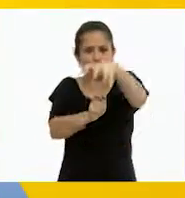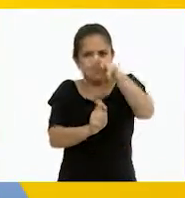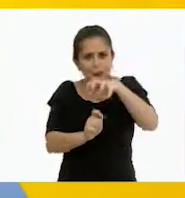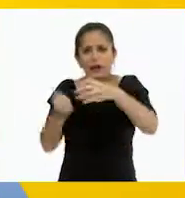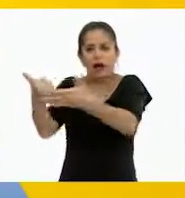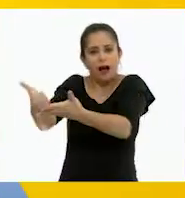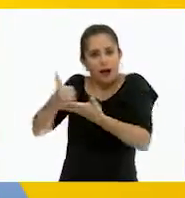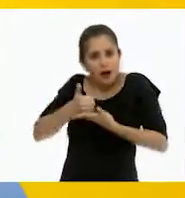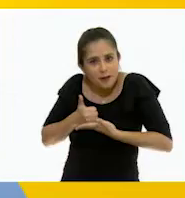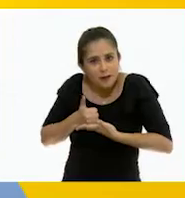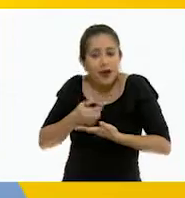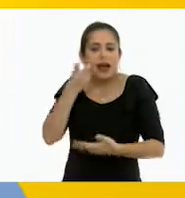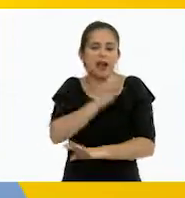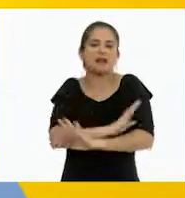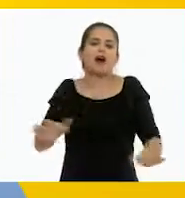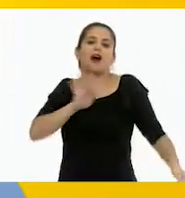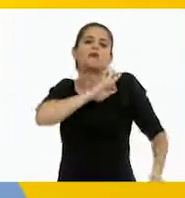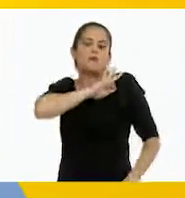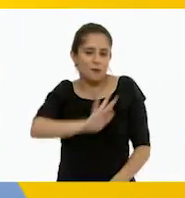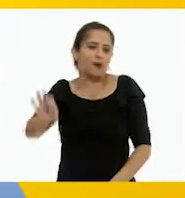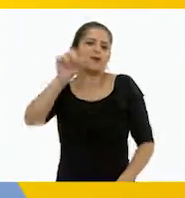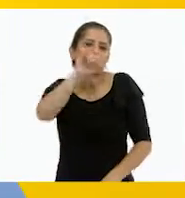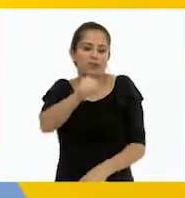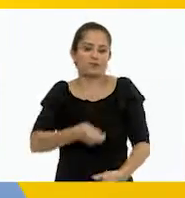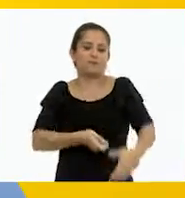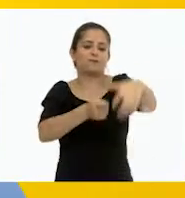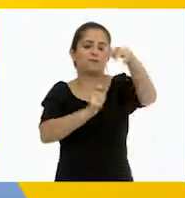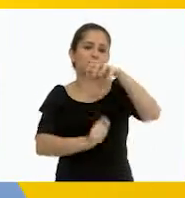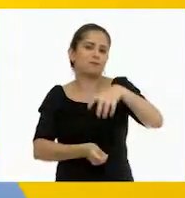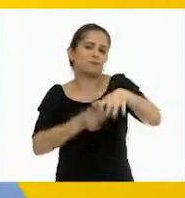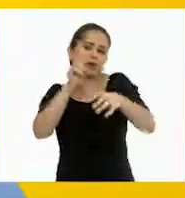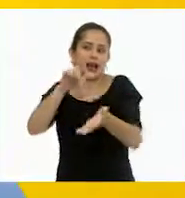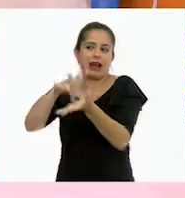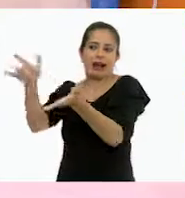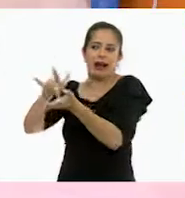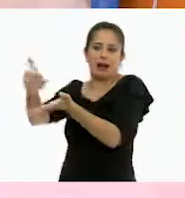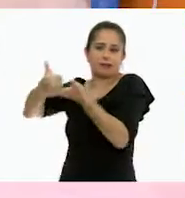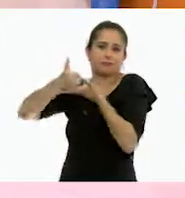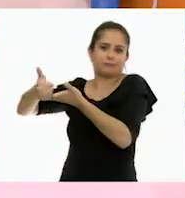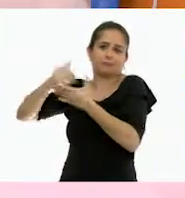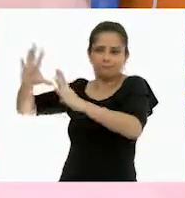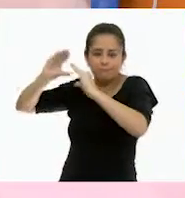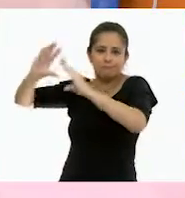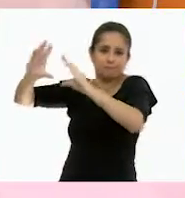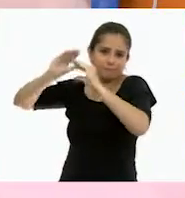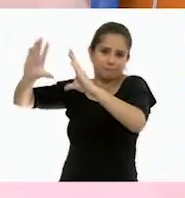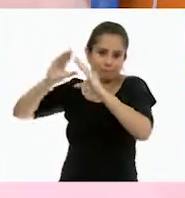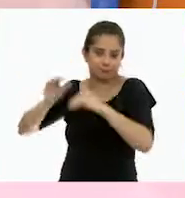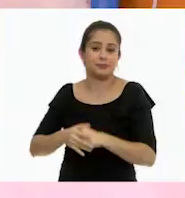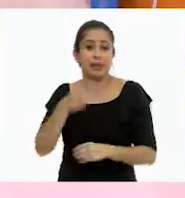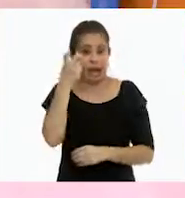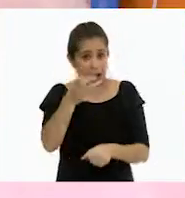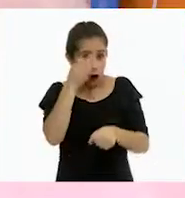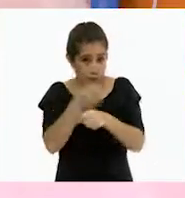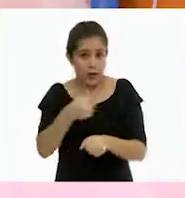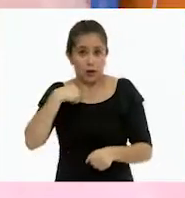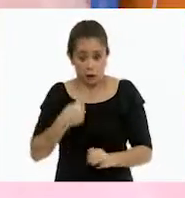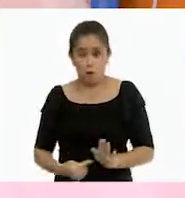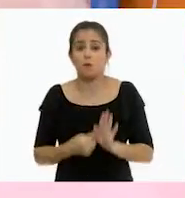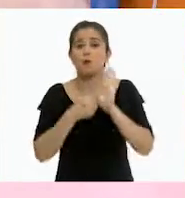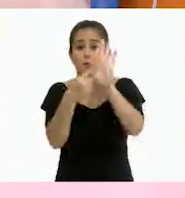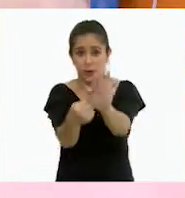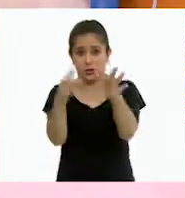me ayudaron y finalmente lo logré. Y hoy se los agradezco. Y precisamente de eso vamos a hablar el día de hoy. De